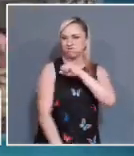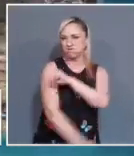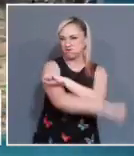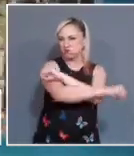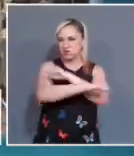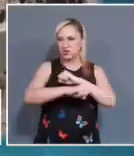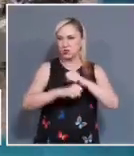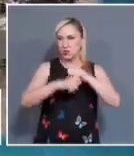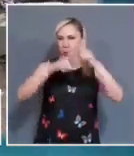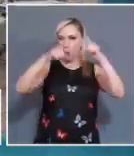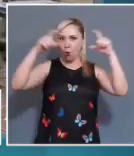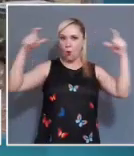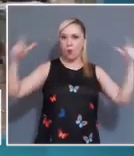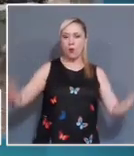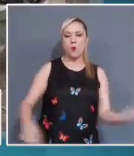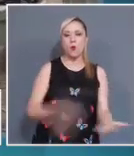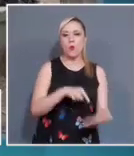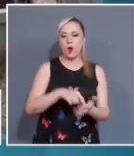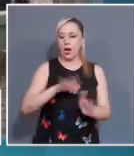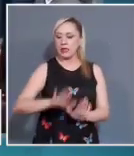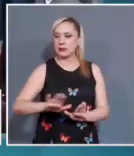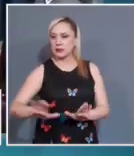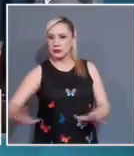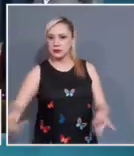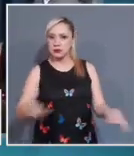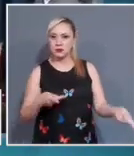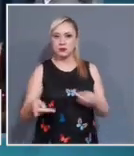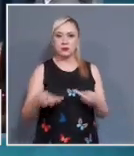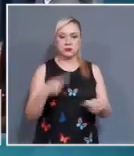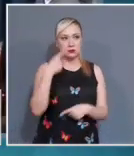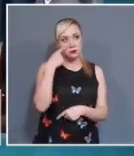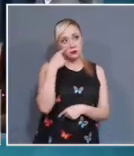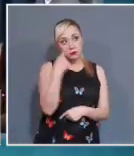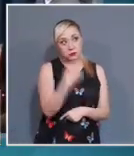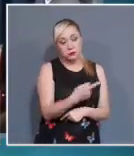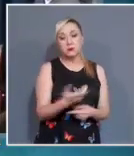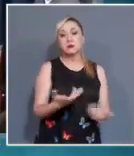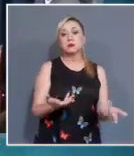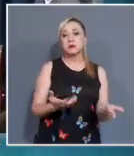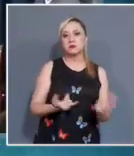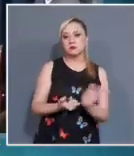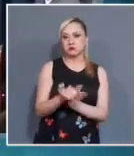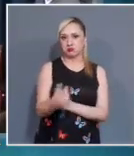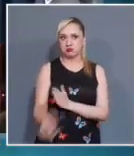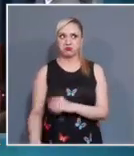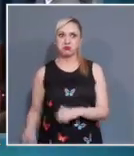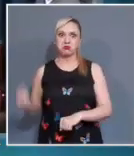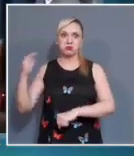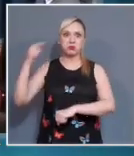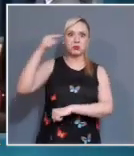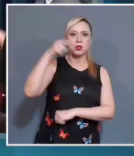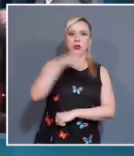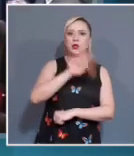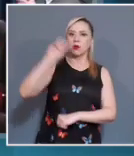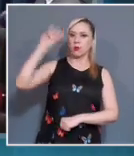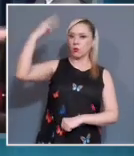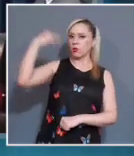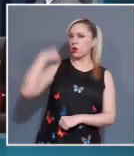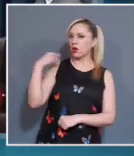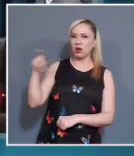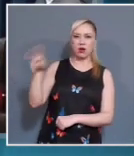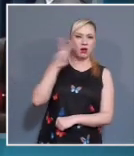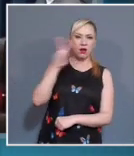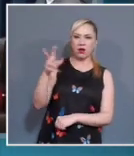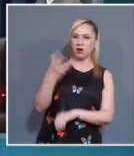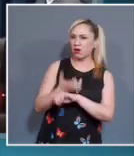al Kremlin su control y decisión ante un eventual uso. La Casa Blanca llamó a este hecho como irresponsable y provocador.